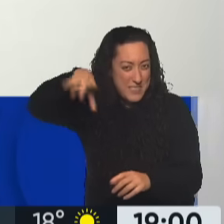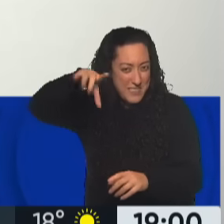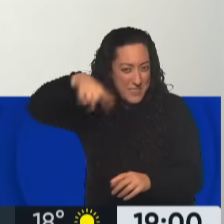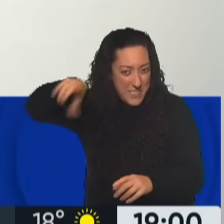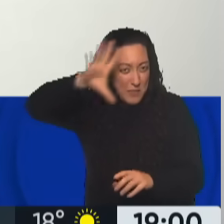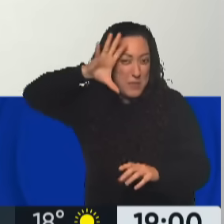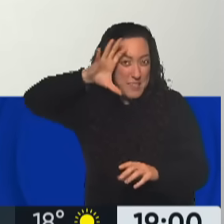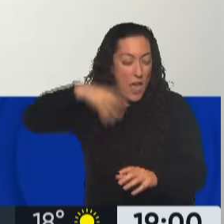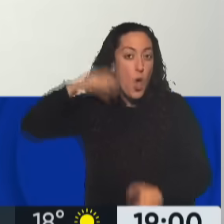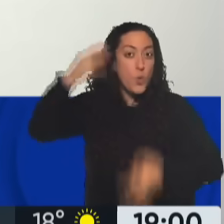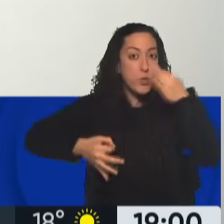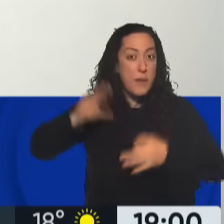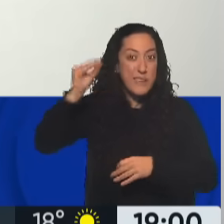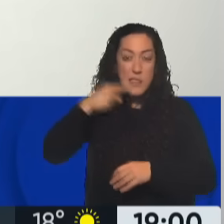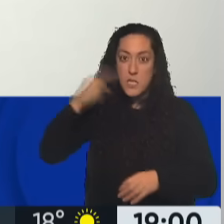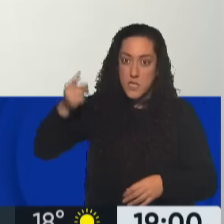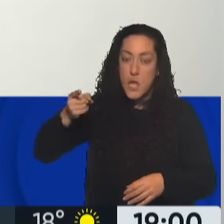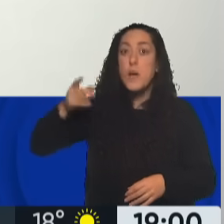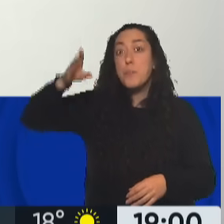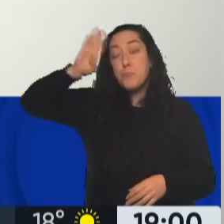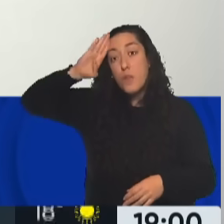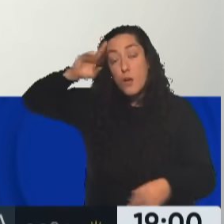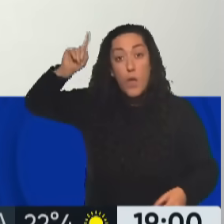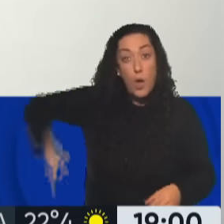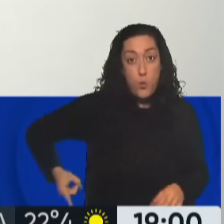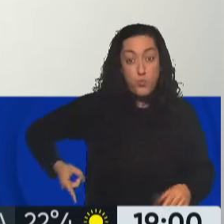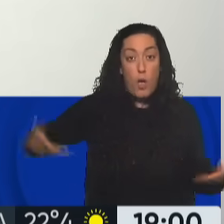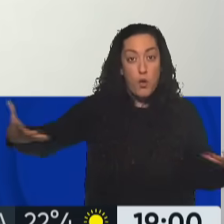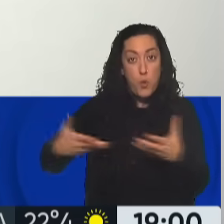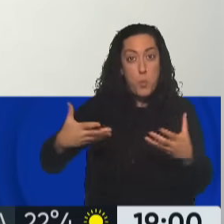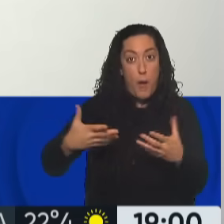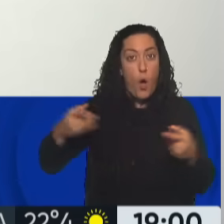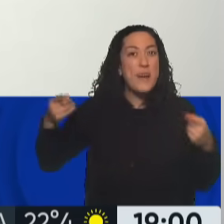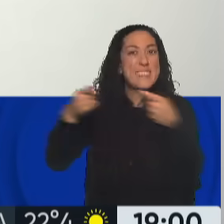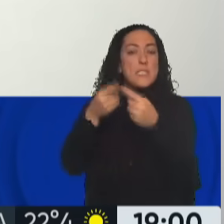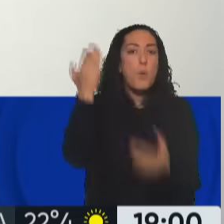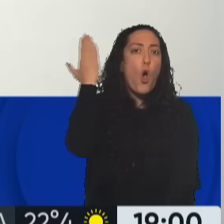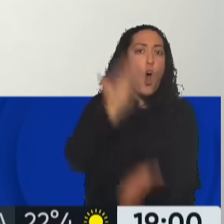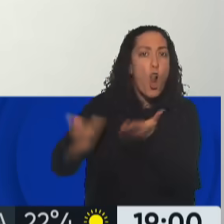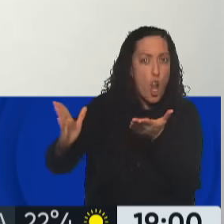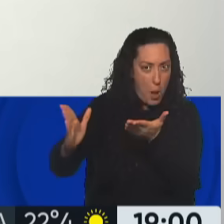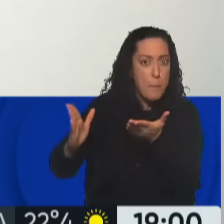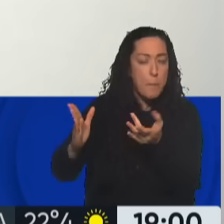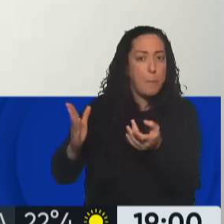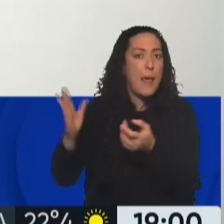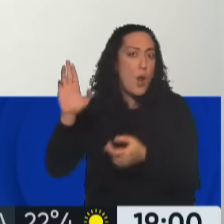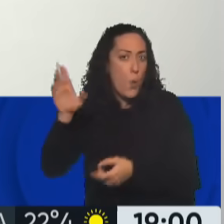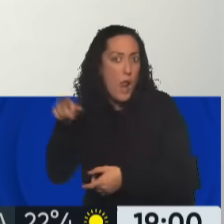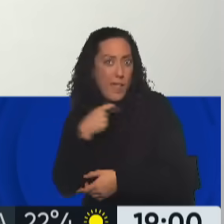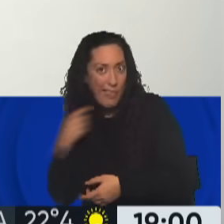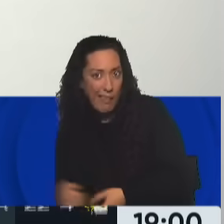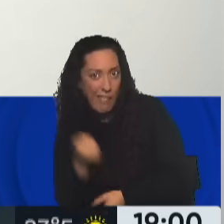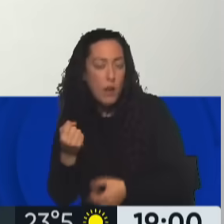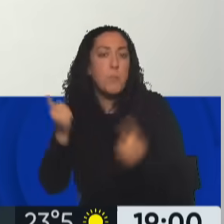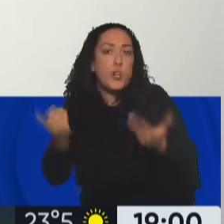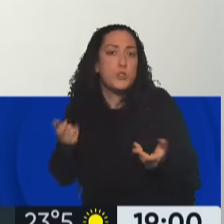lo acusa de ser parte de haber sido parte de un grupo que intentaba llevar adelante un golpe de Estado contra Lula da Silva. Por